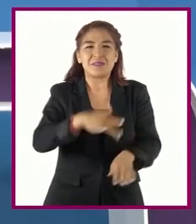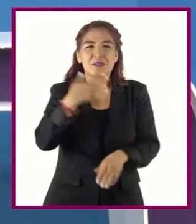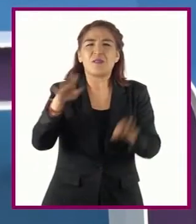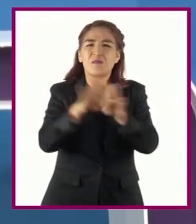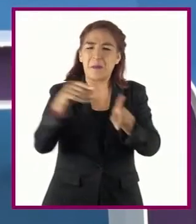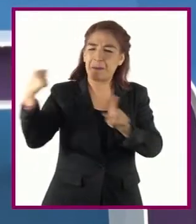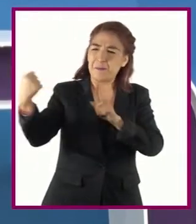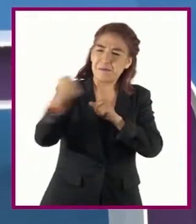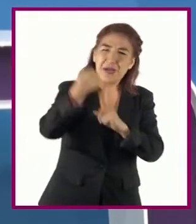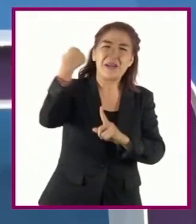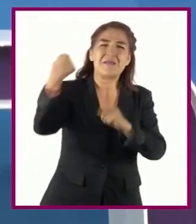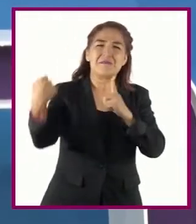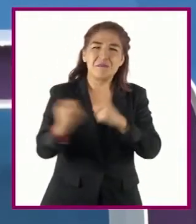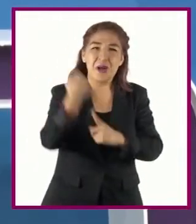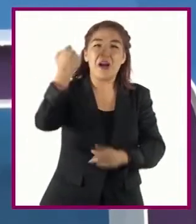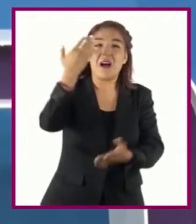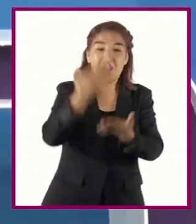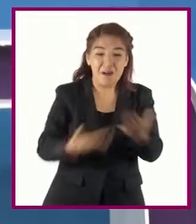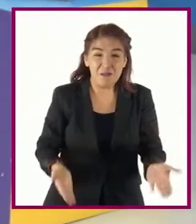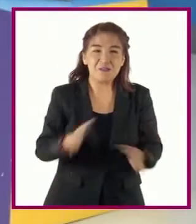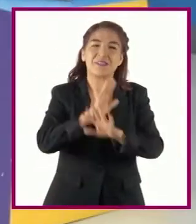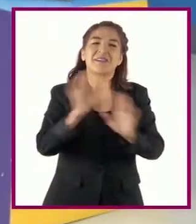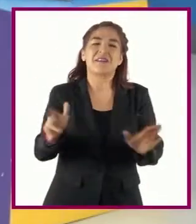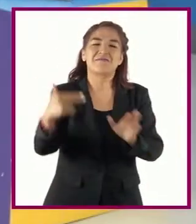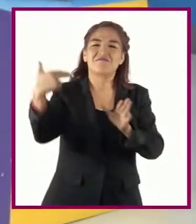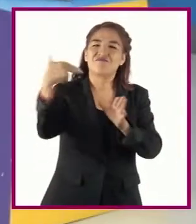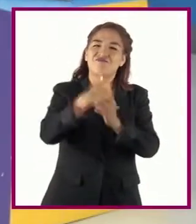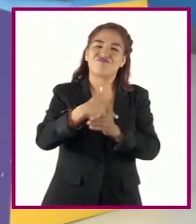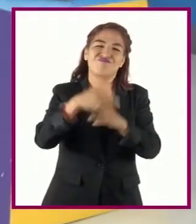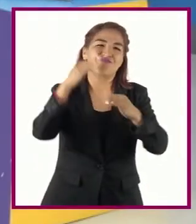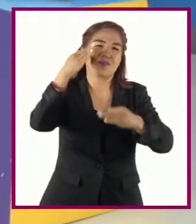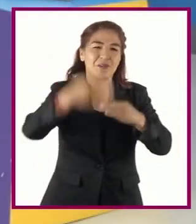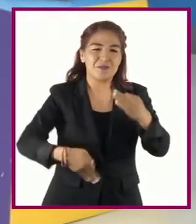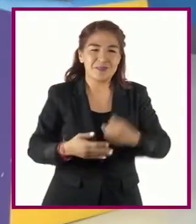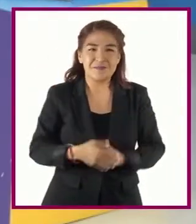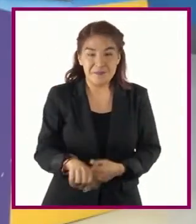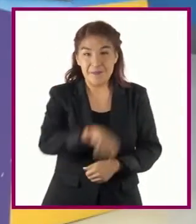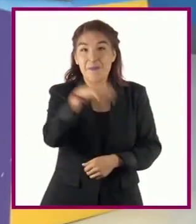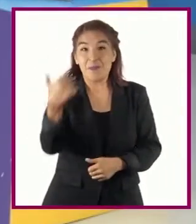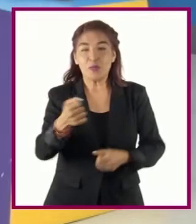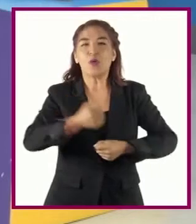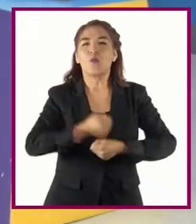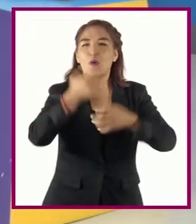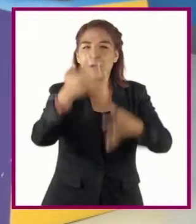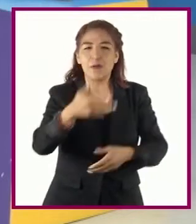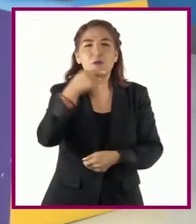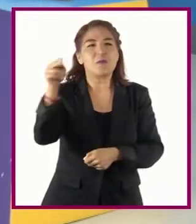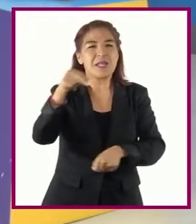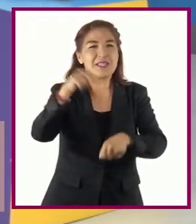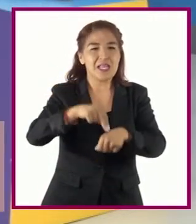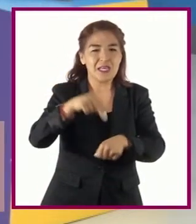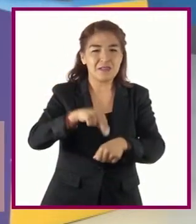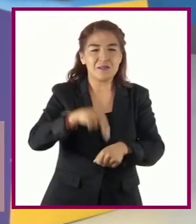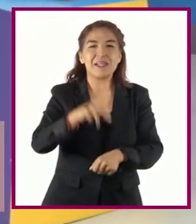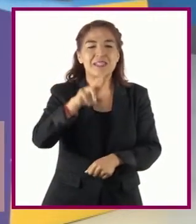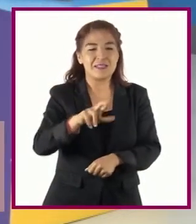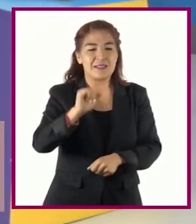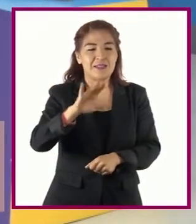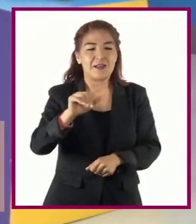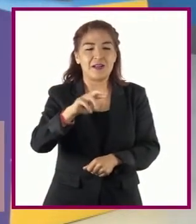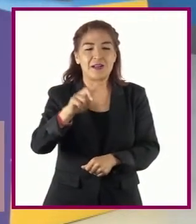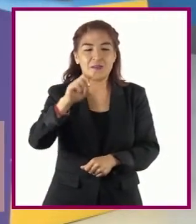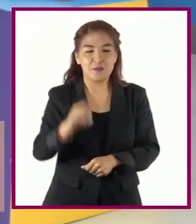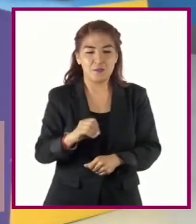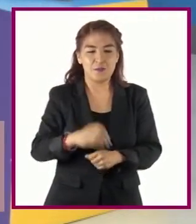varias veces, hoy por fin me mata. El siguiente poema es del nicaragüense Ricardo Morales